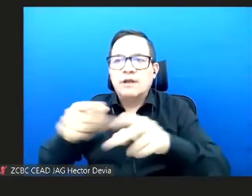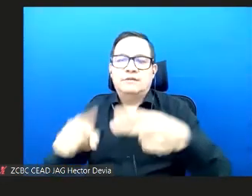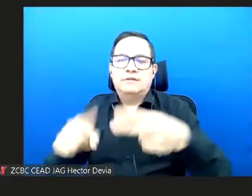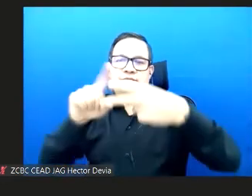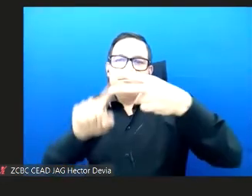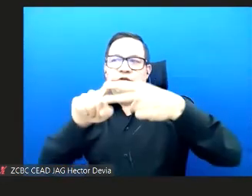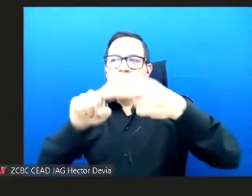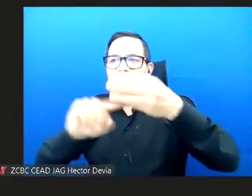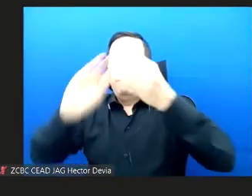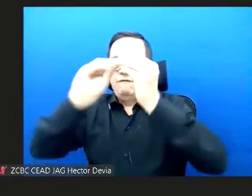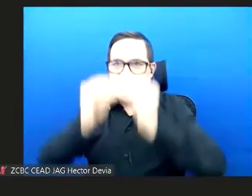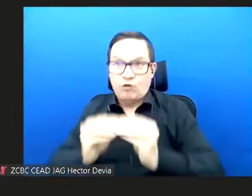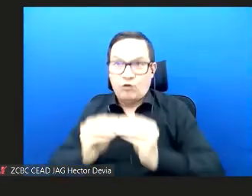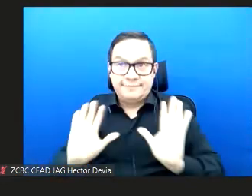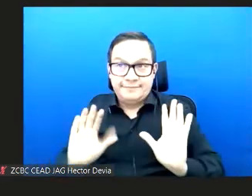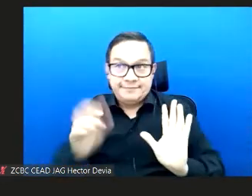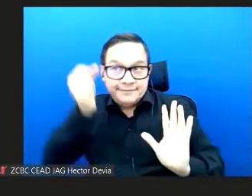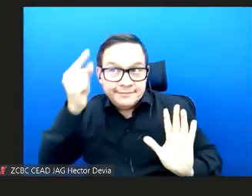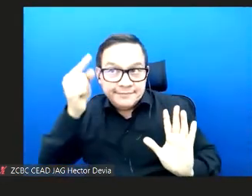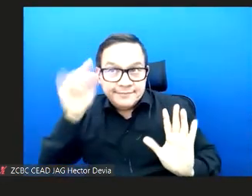representación, ¿sí?